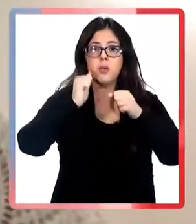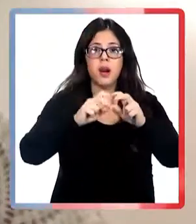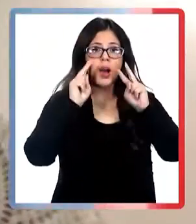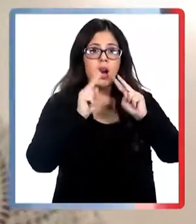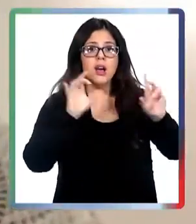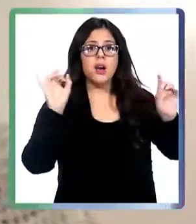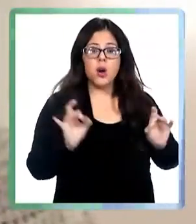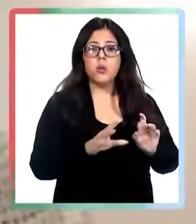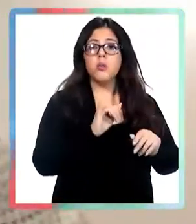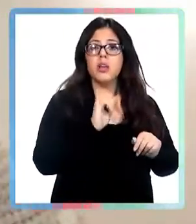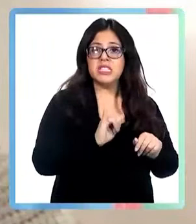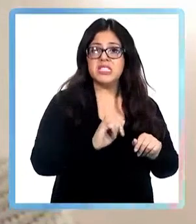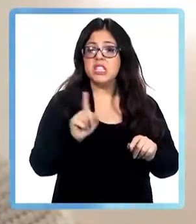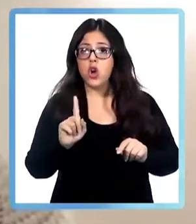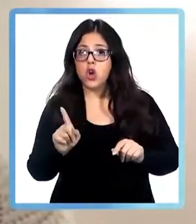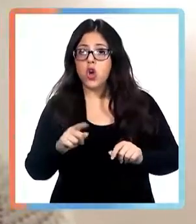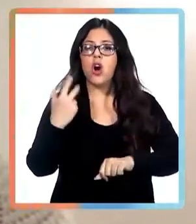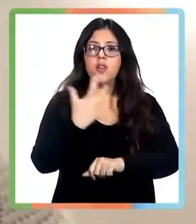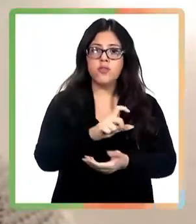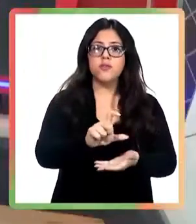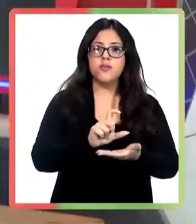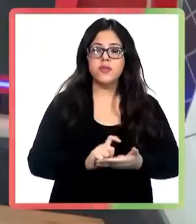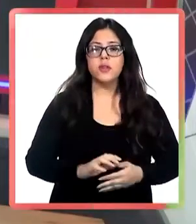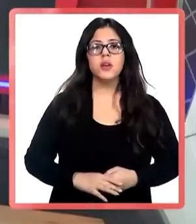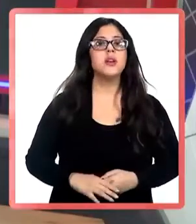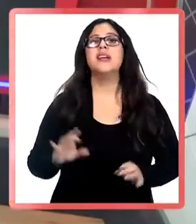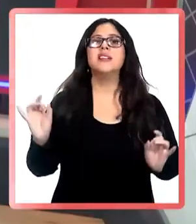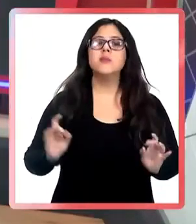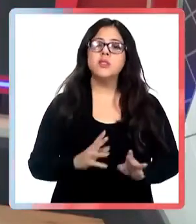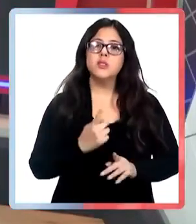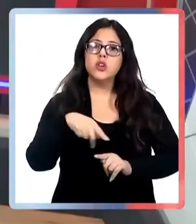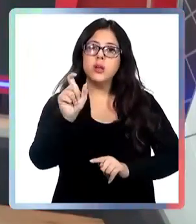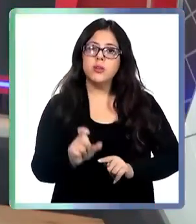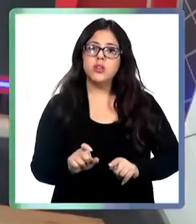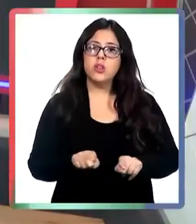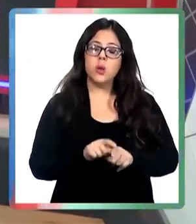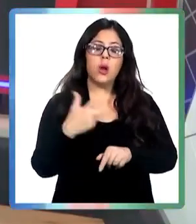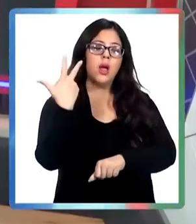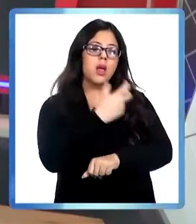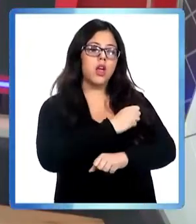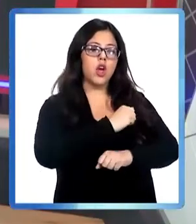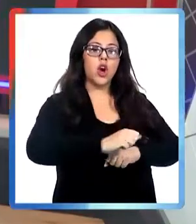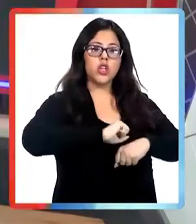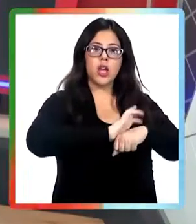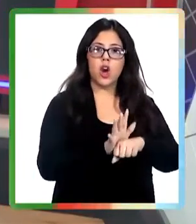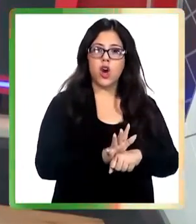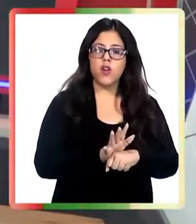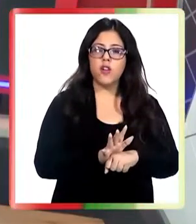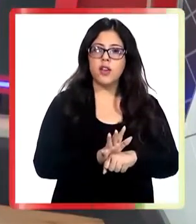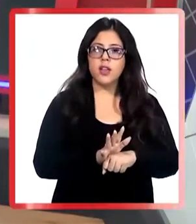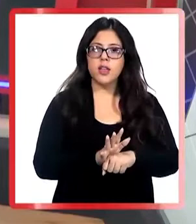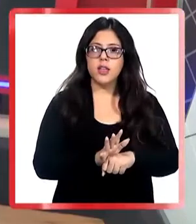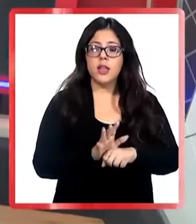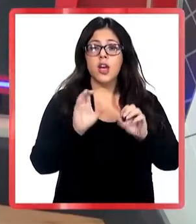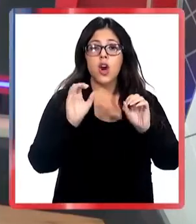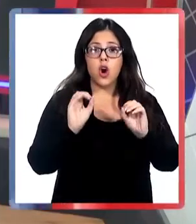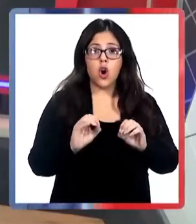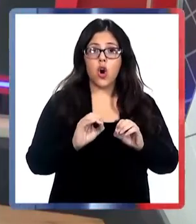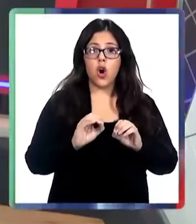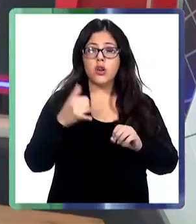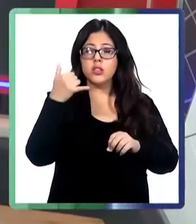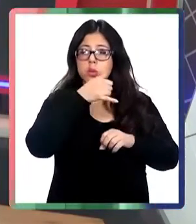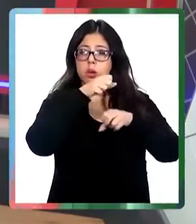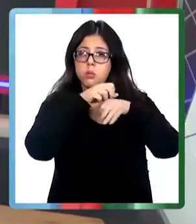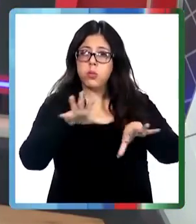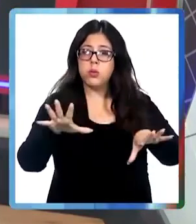ver si somos aptos para recibir la vacuna. Si alguna persona acaba de recibir su vacuna contra el COVID-19 o de la